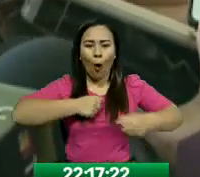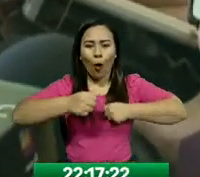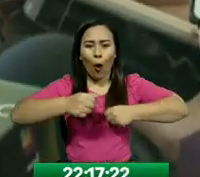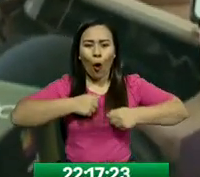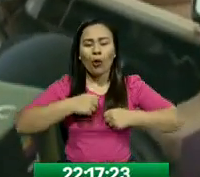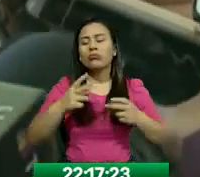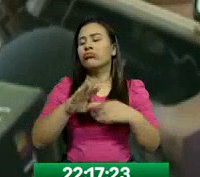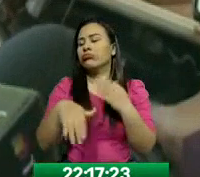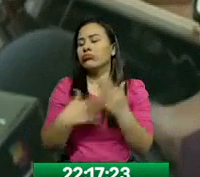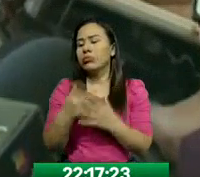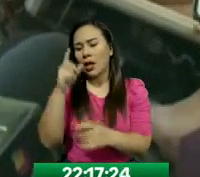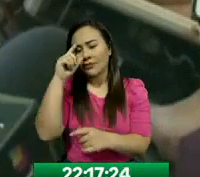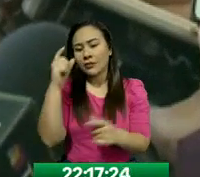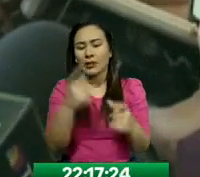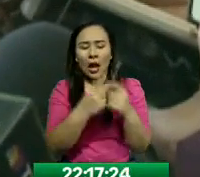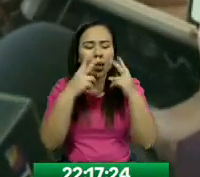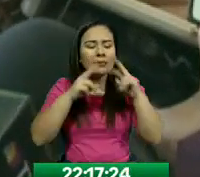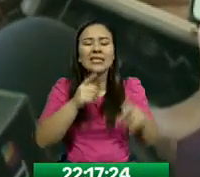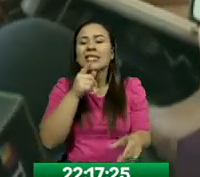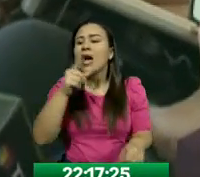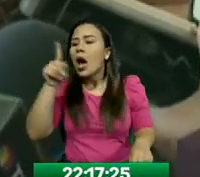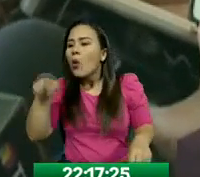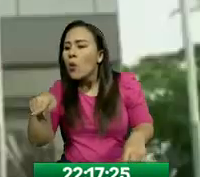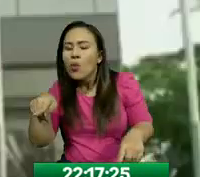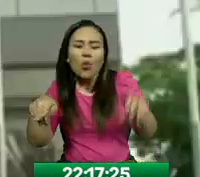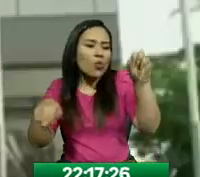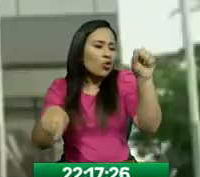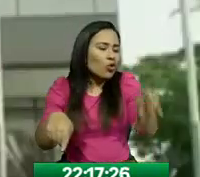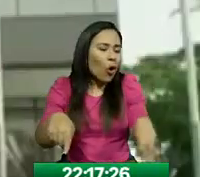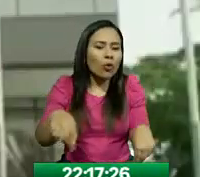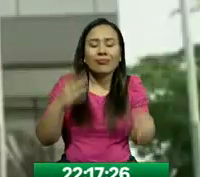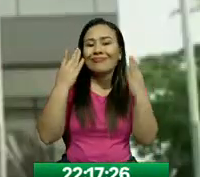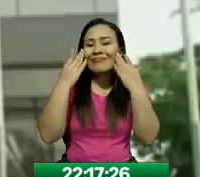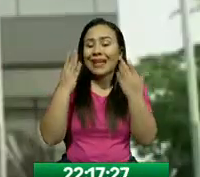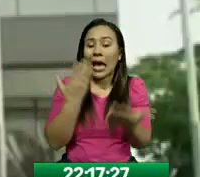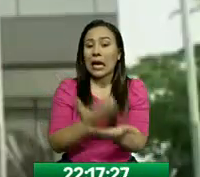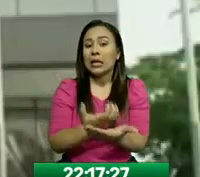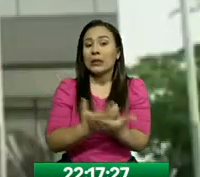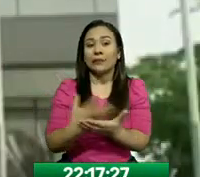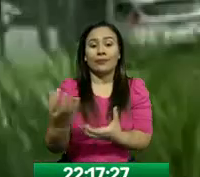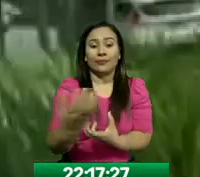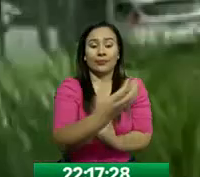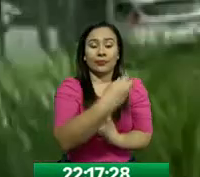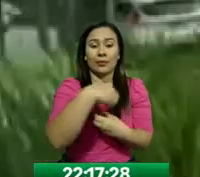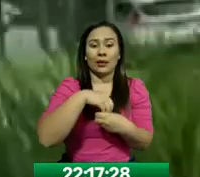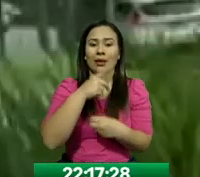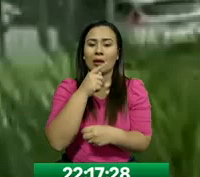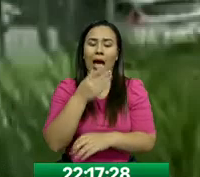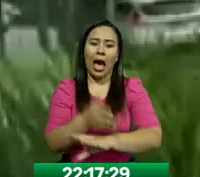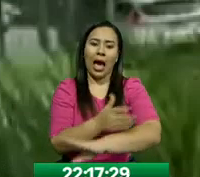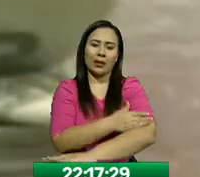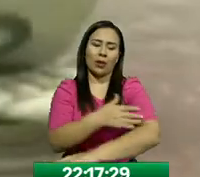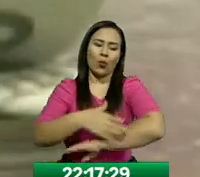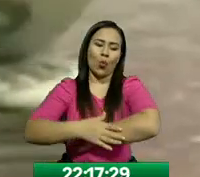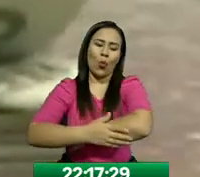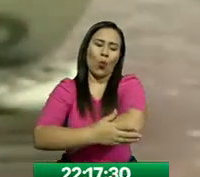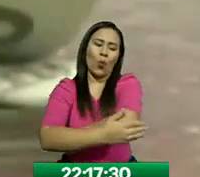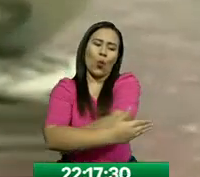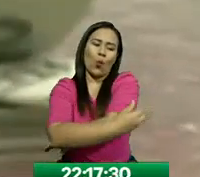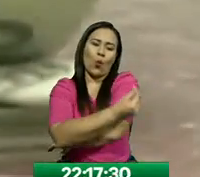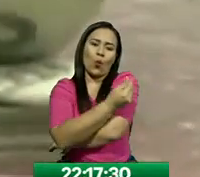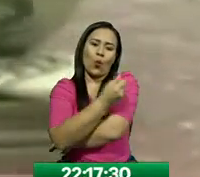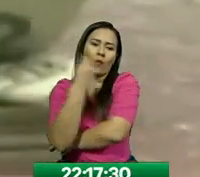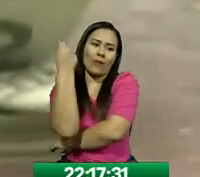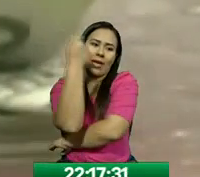fiscales de establecer las condiciones de a quién imputan y a quién no imputan. Recursos económicos que serían parte de los sobornos de Odebrecht, que habrían llegado